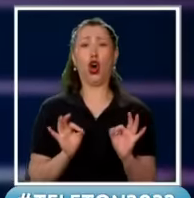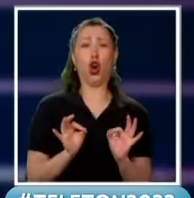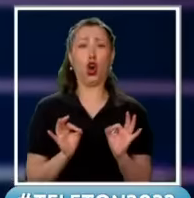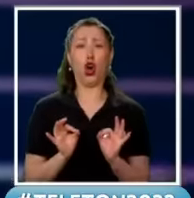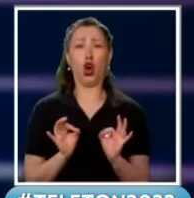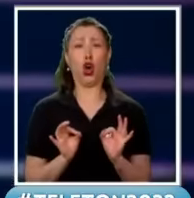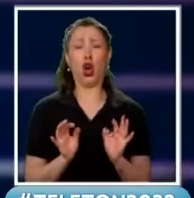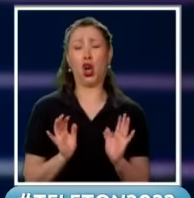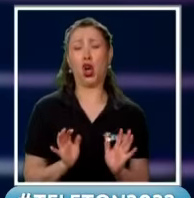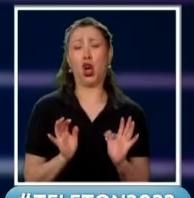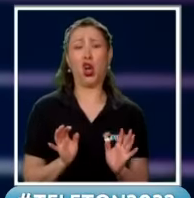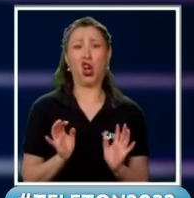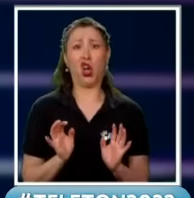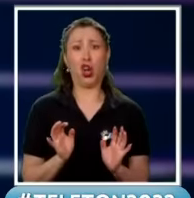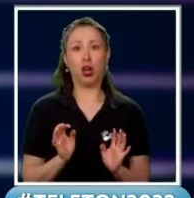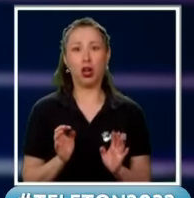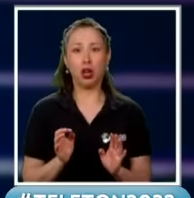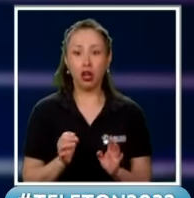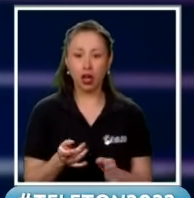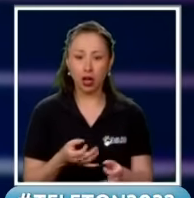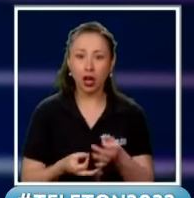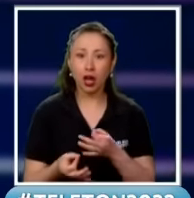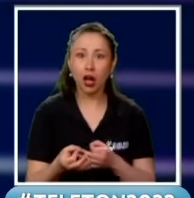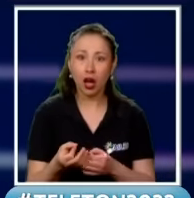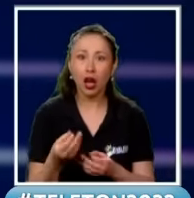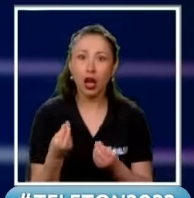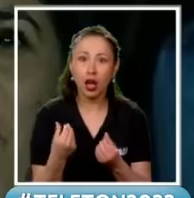dijo. Weón, y funcionaba.